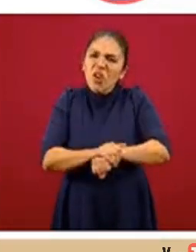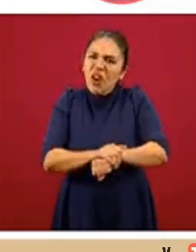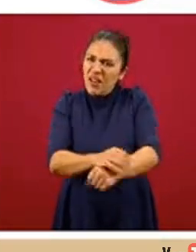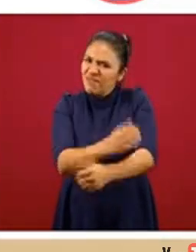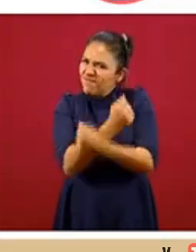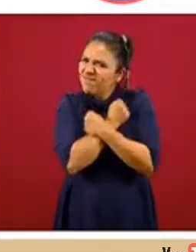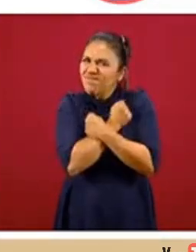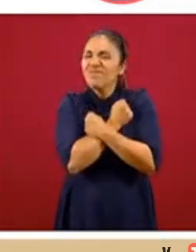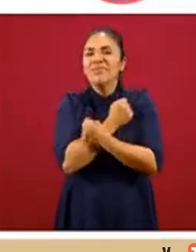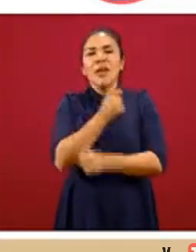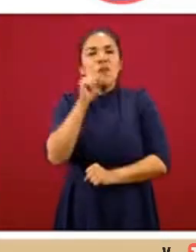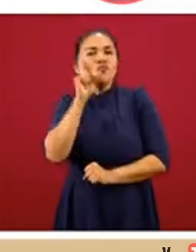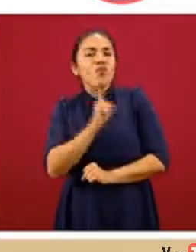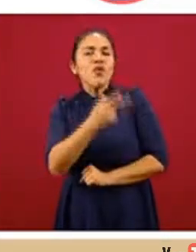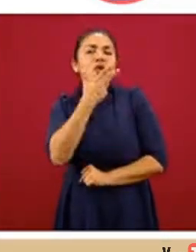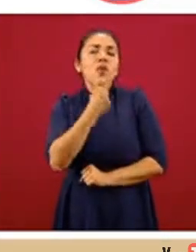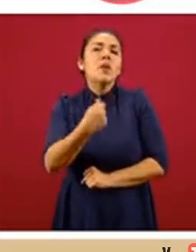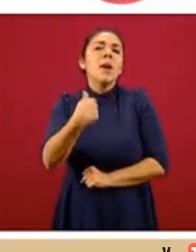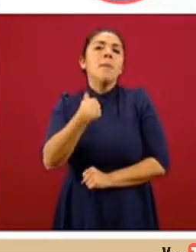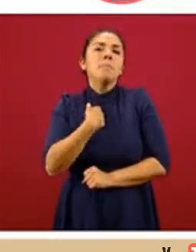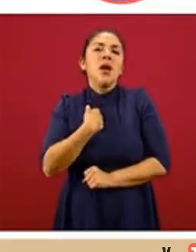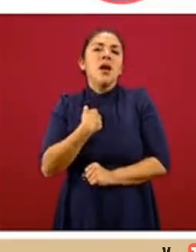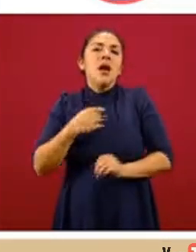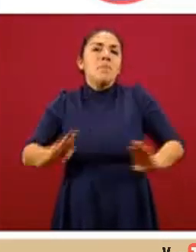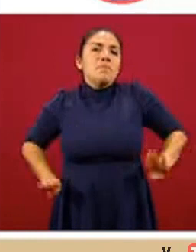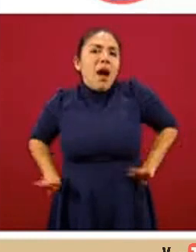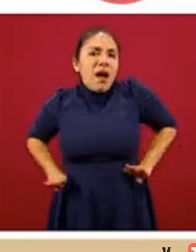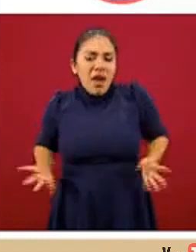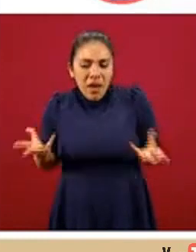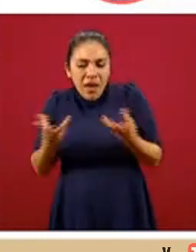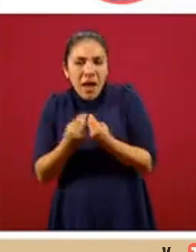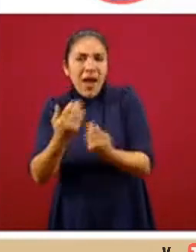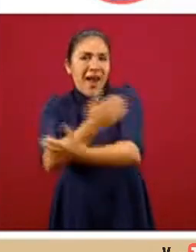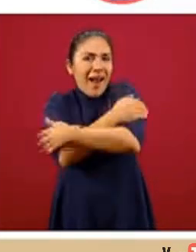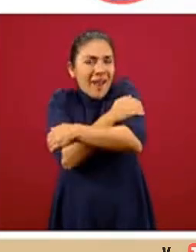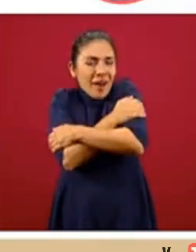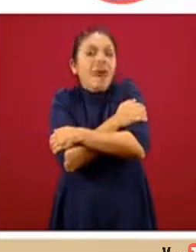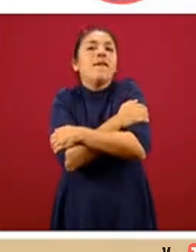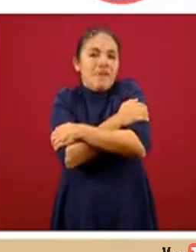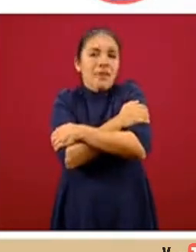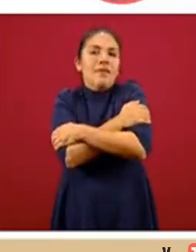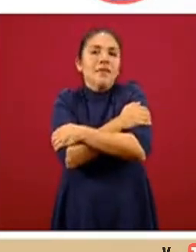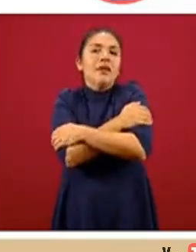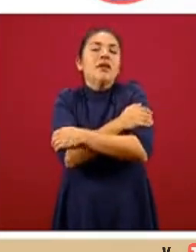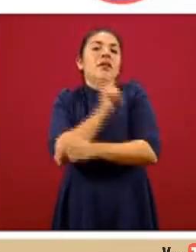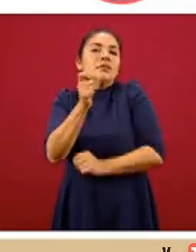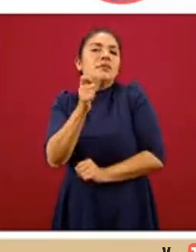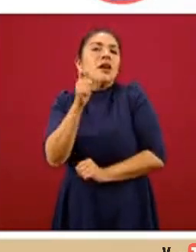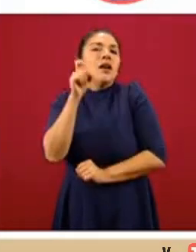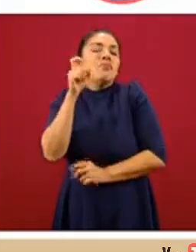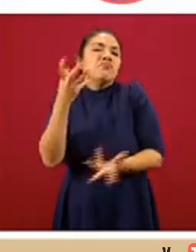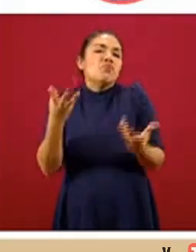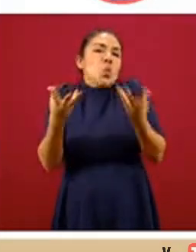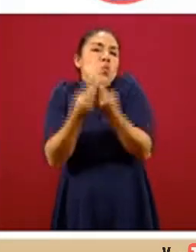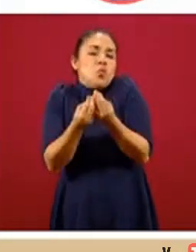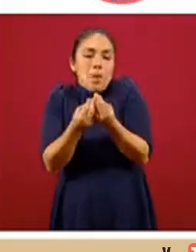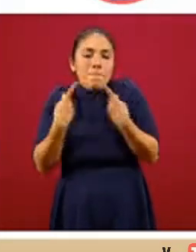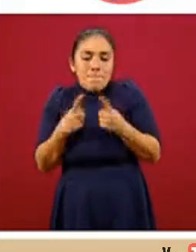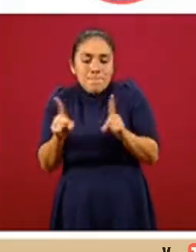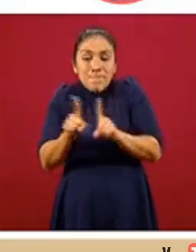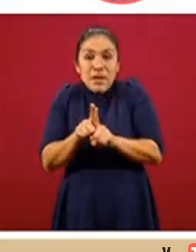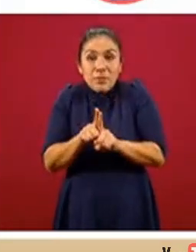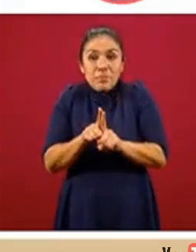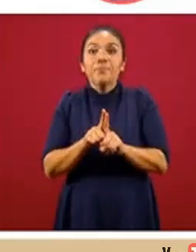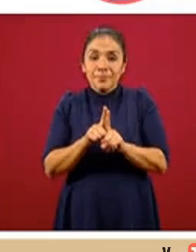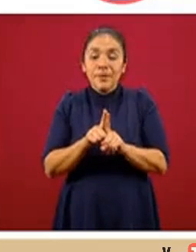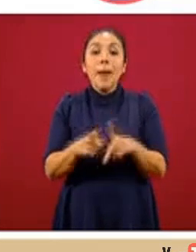amigas, nuestras parejas, cuando nos damos un abrazo, cuando tenemos una relación íntima. En nuestro espacio